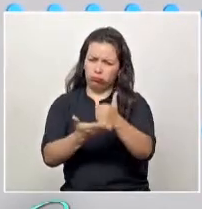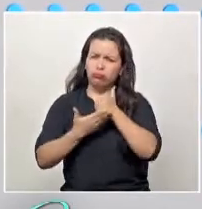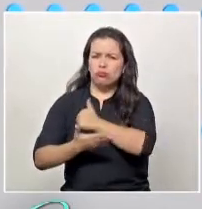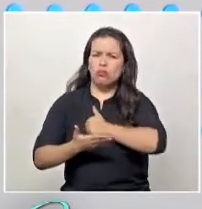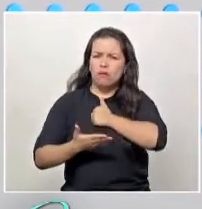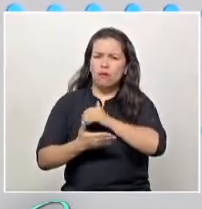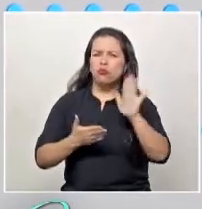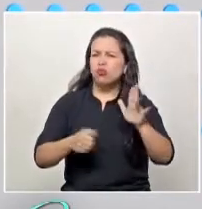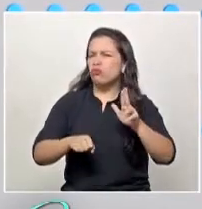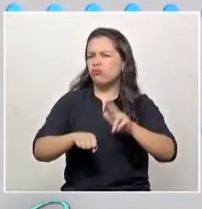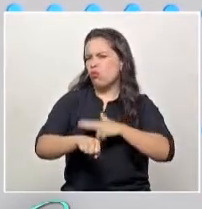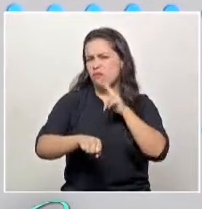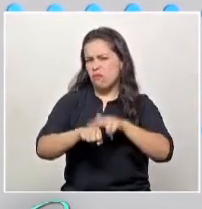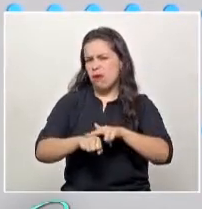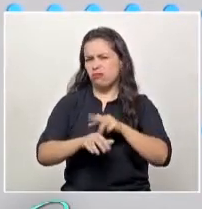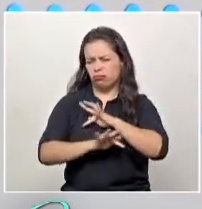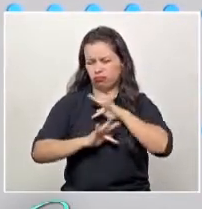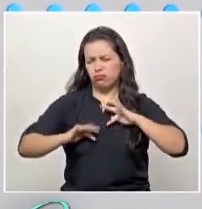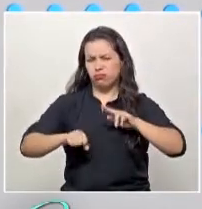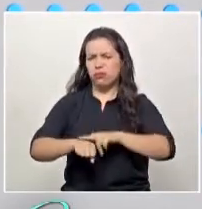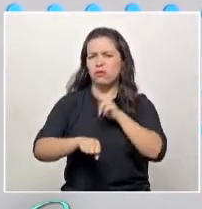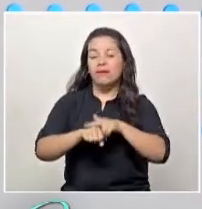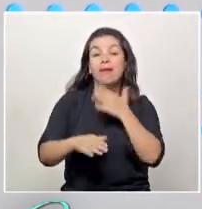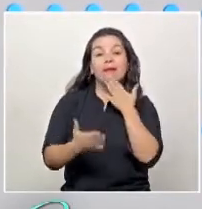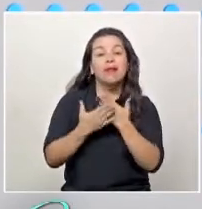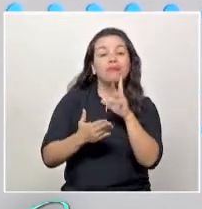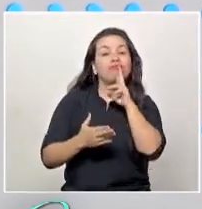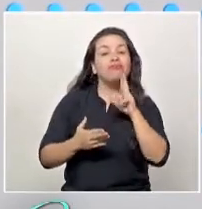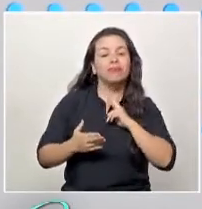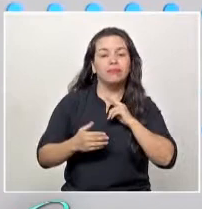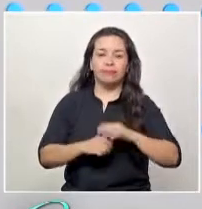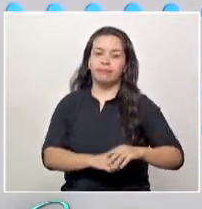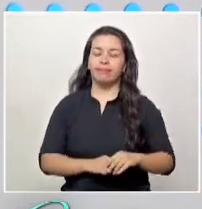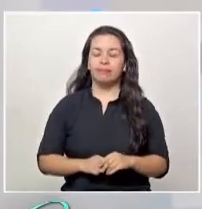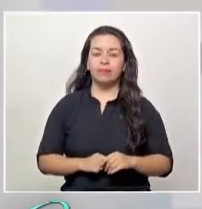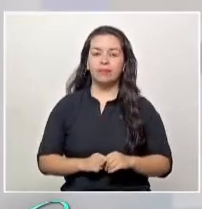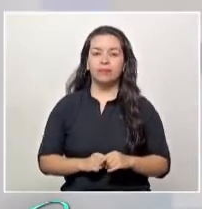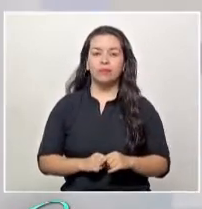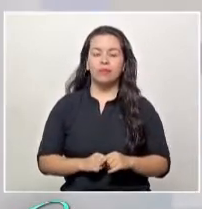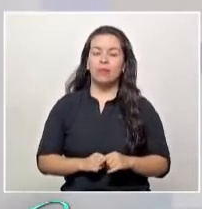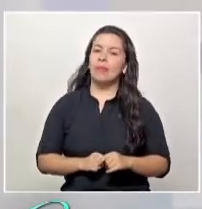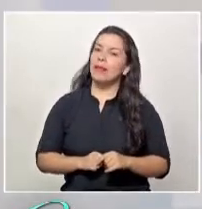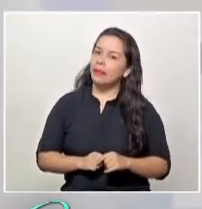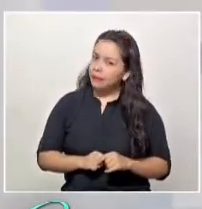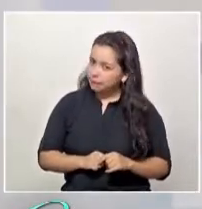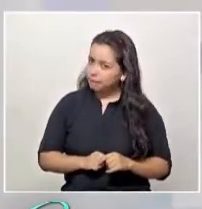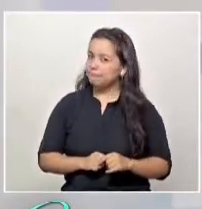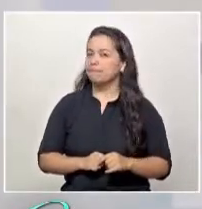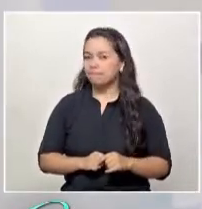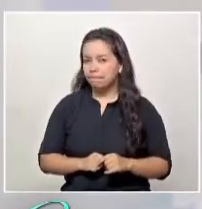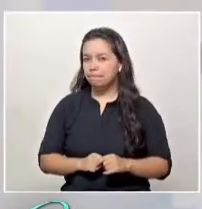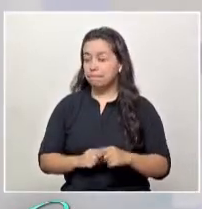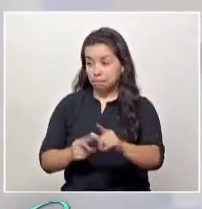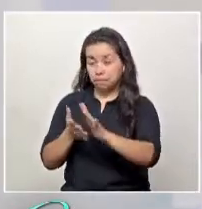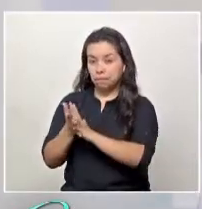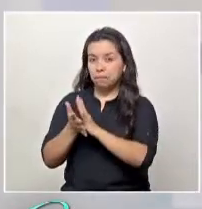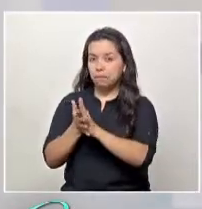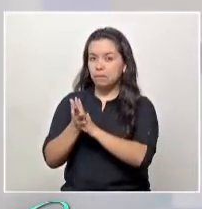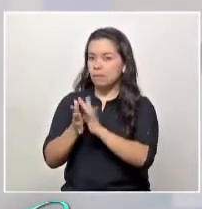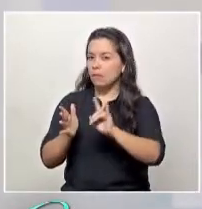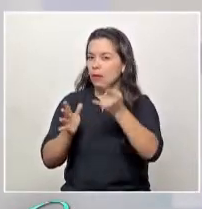natural. Muchas gracias por su respuesta, Ramiro Correa. Miren, hay una cosa muy importante con respecto